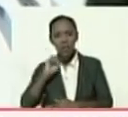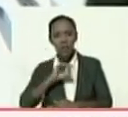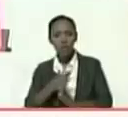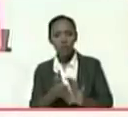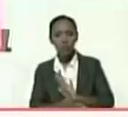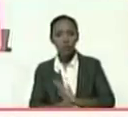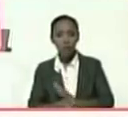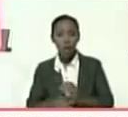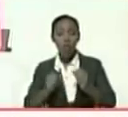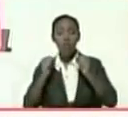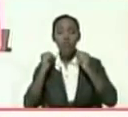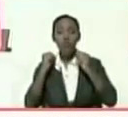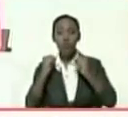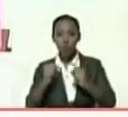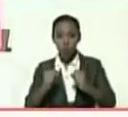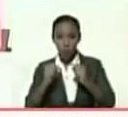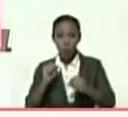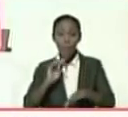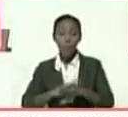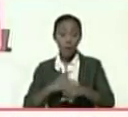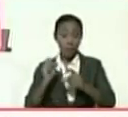fue duro porque fue de sorpresa.